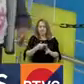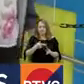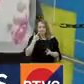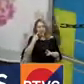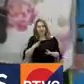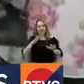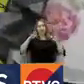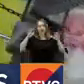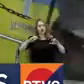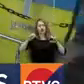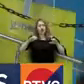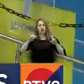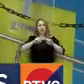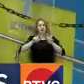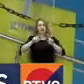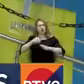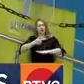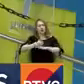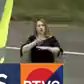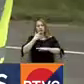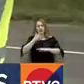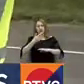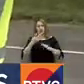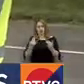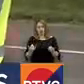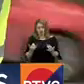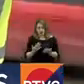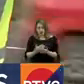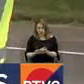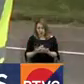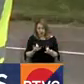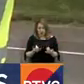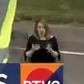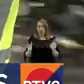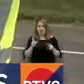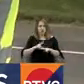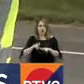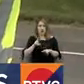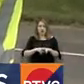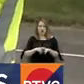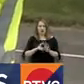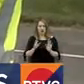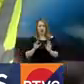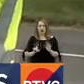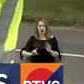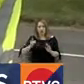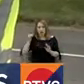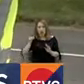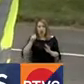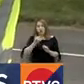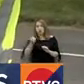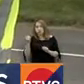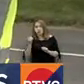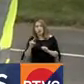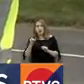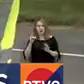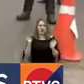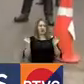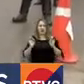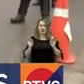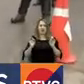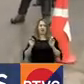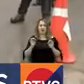pero lo que dicen las autoridades es que hasta el momento se ha presentado normalidad tampoco hay mayores contratiempos en las zonas rurales y hay algunos hechos